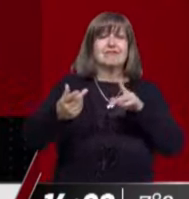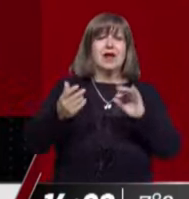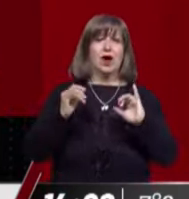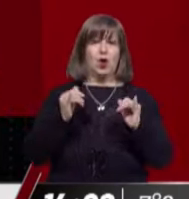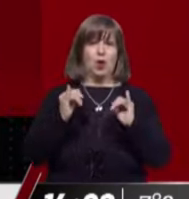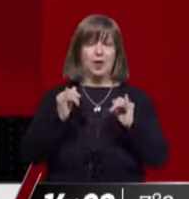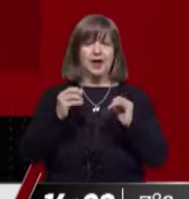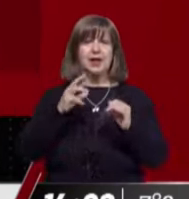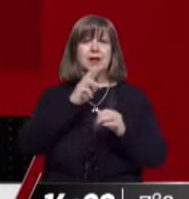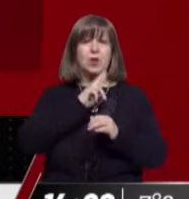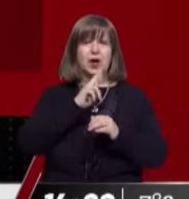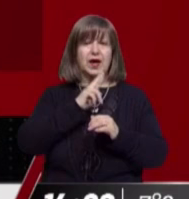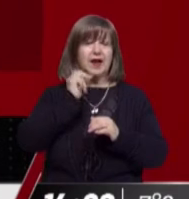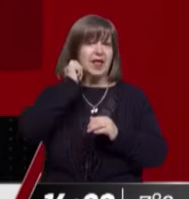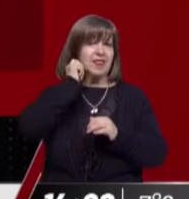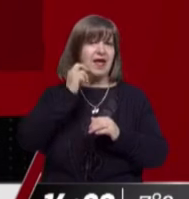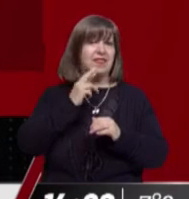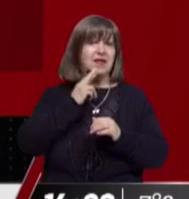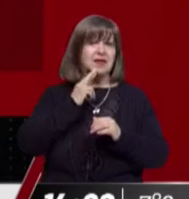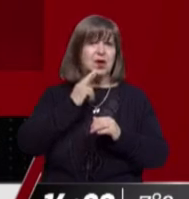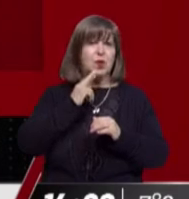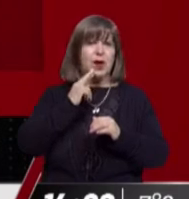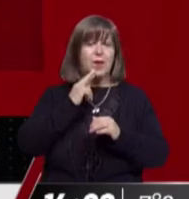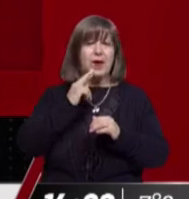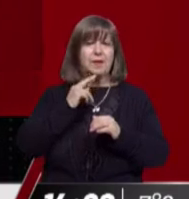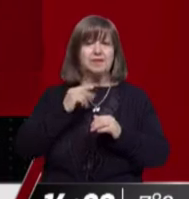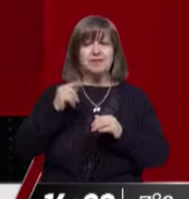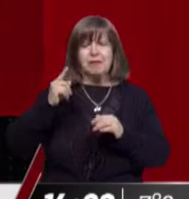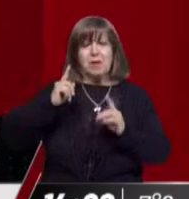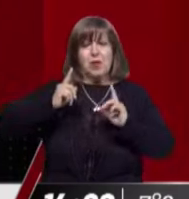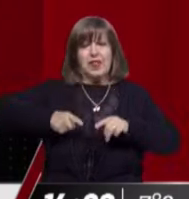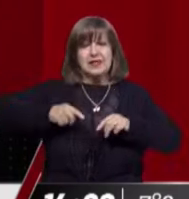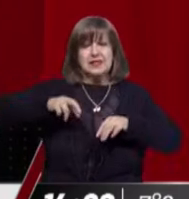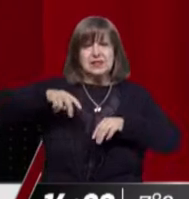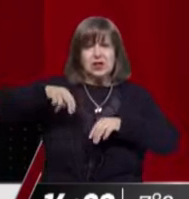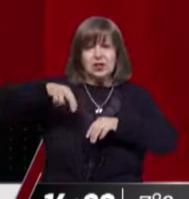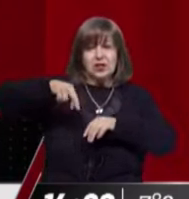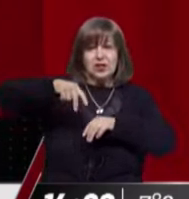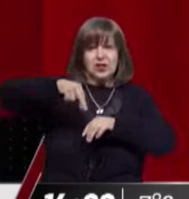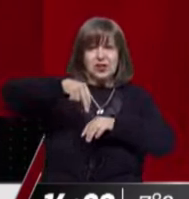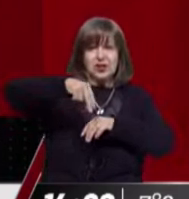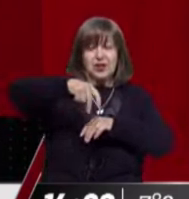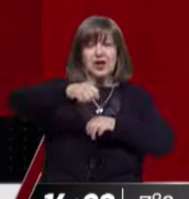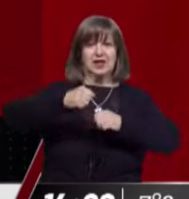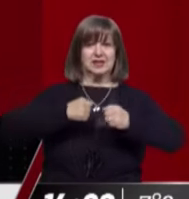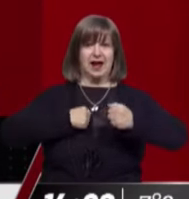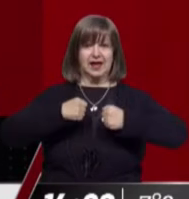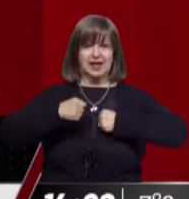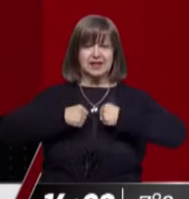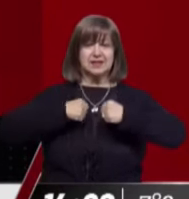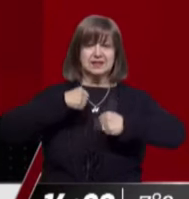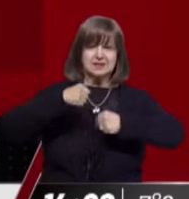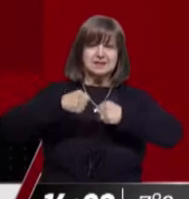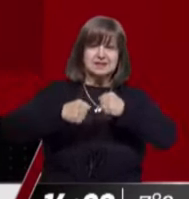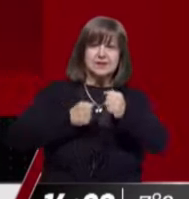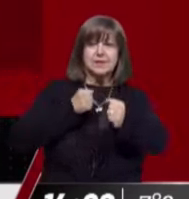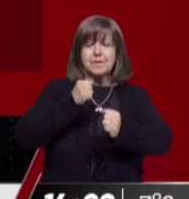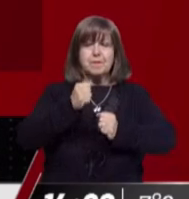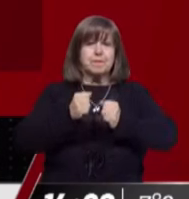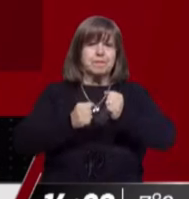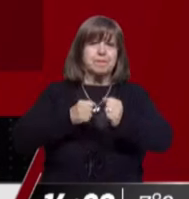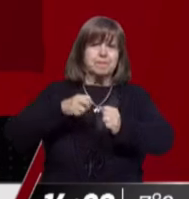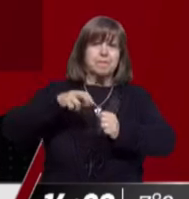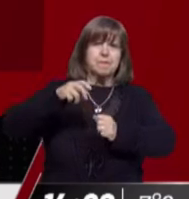que decidió subir a hacer un trekking, digamos, a este cerro, que es muy concurrido y muy conocido acá en la